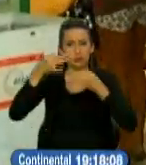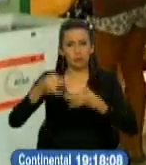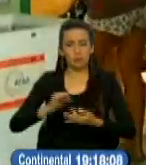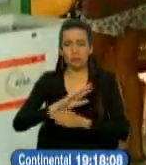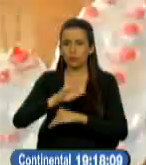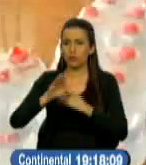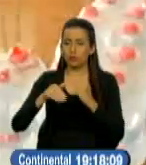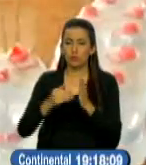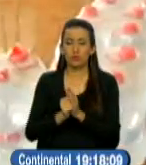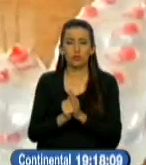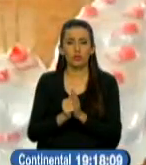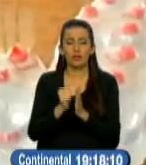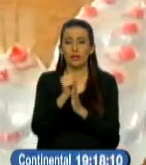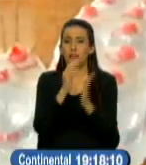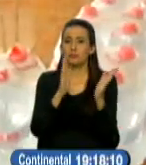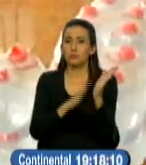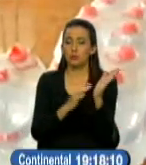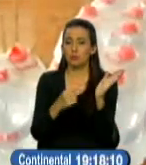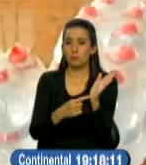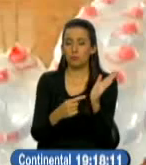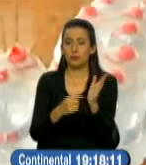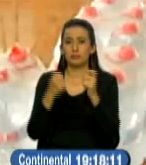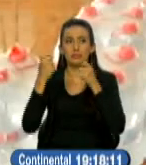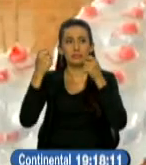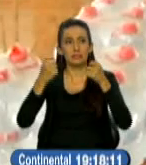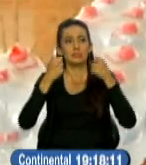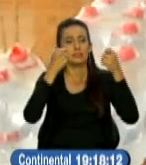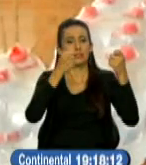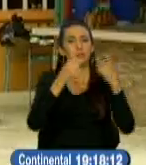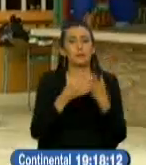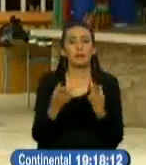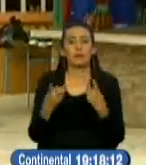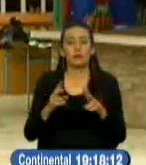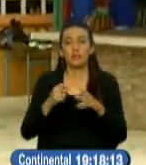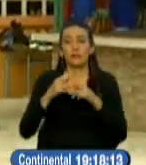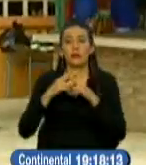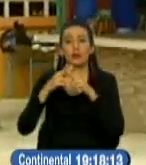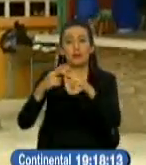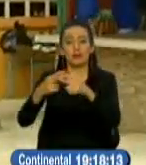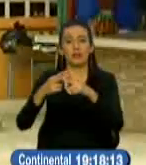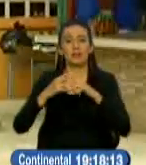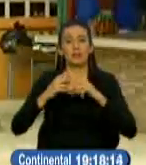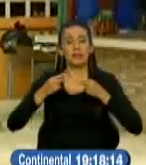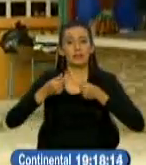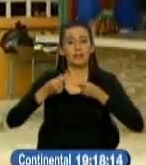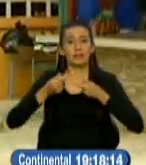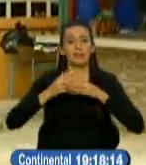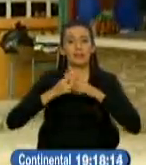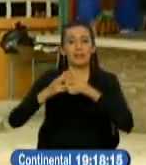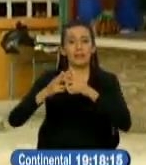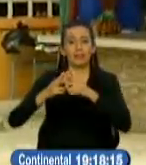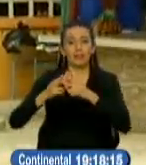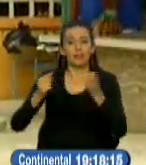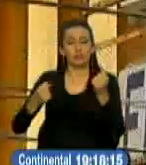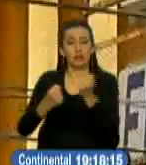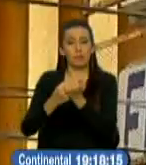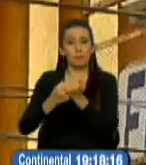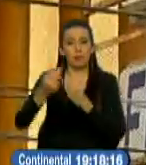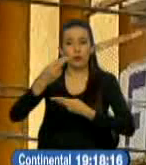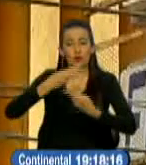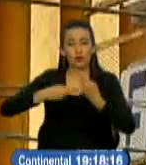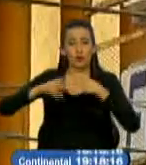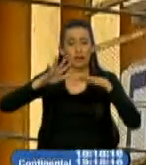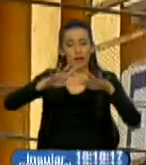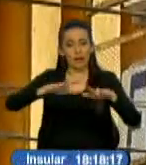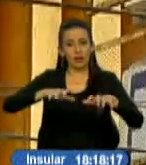las promesas de campaña, entre los que resaltó los créditos agropecuarios para ayudar a los agricultores a